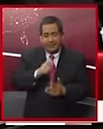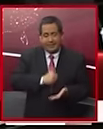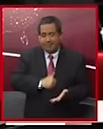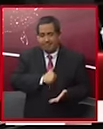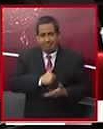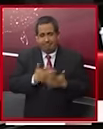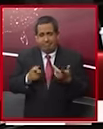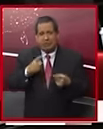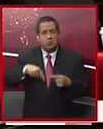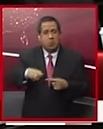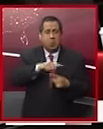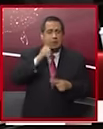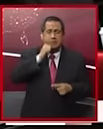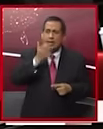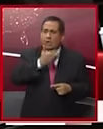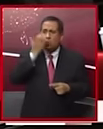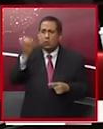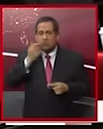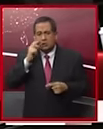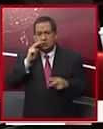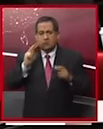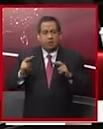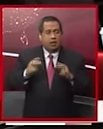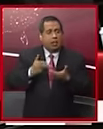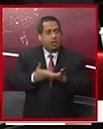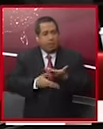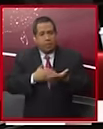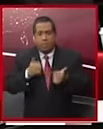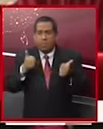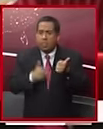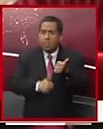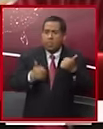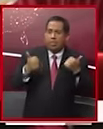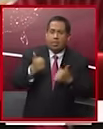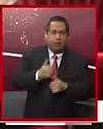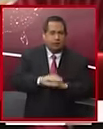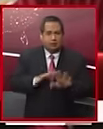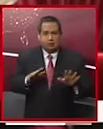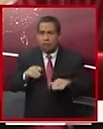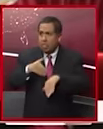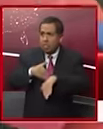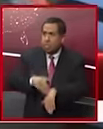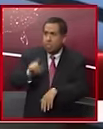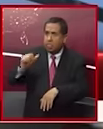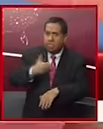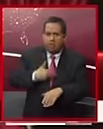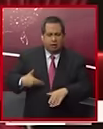lamentablemente acostumbrado al servilismo frente al Ejecutivo.